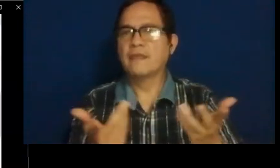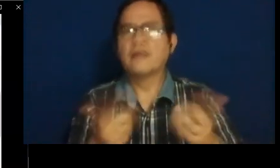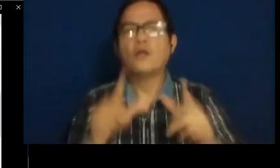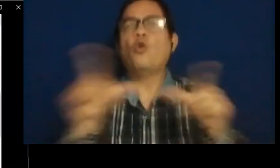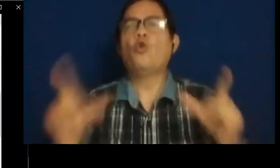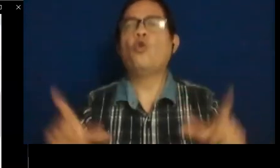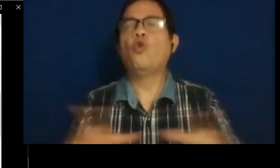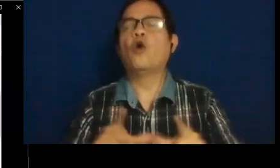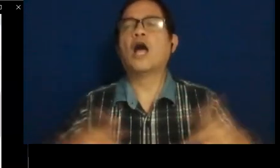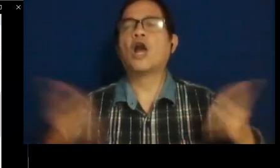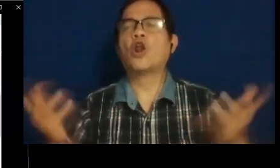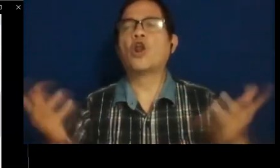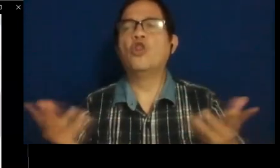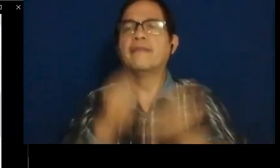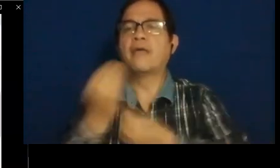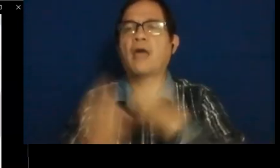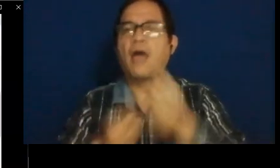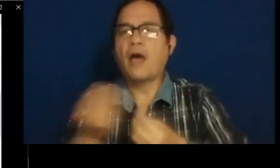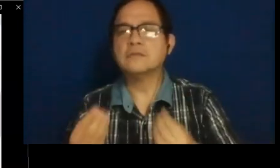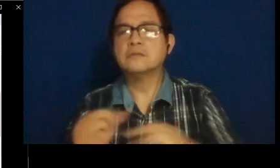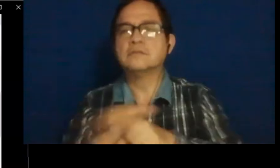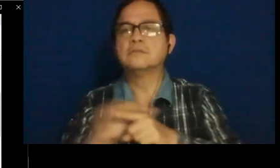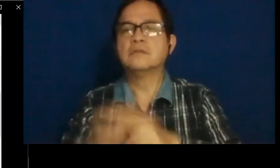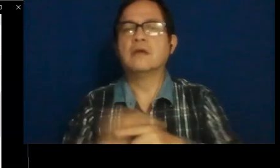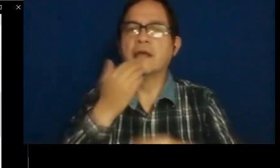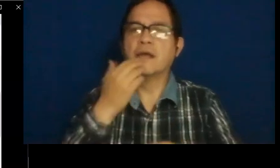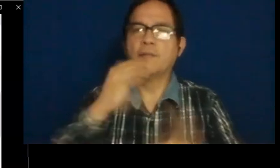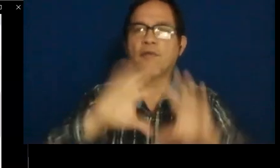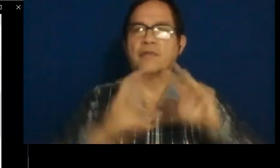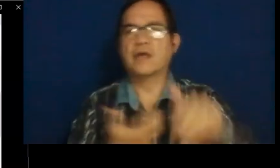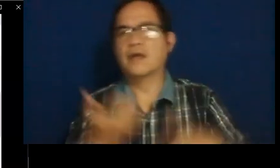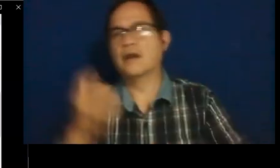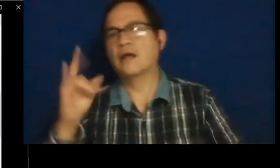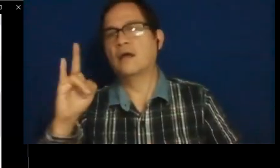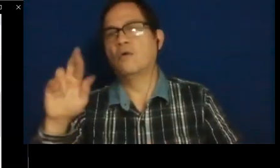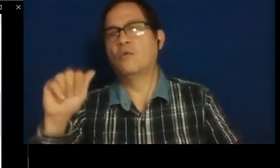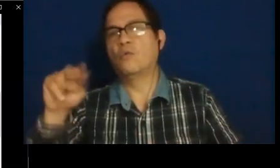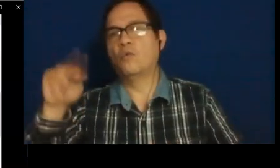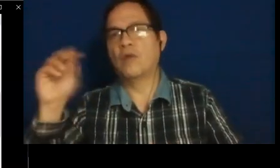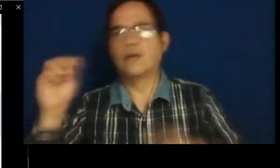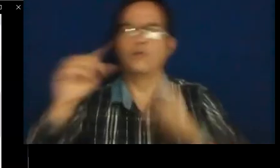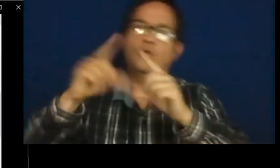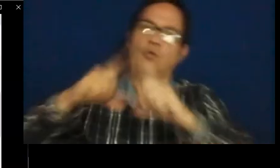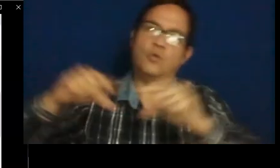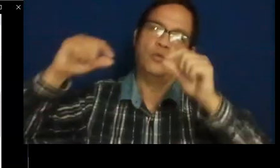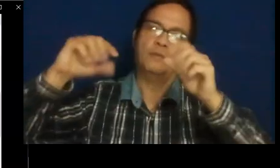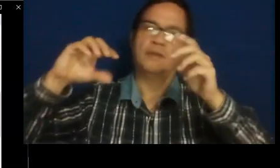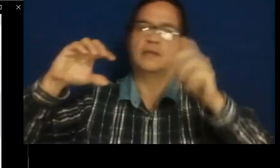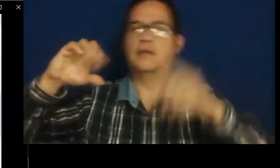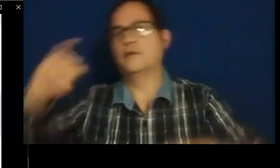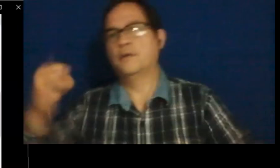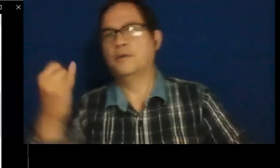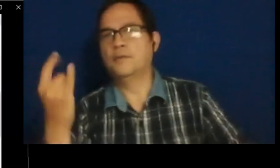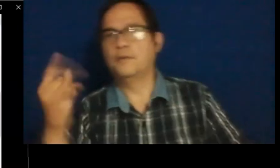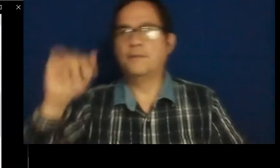lugar en el cual se desarrolla la práctica. Entonces, ya sea en la Tierra, sea en Urano, sea en Júpiter o sea en la Luna. Ojo con esto porque de acuerdo a su